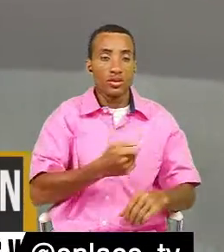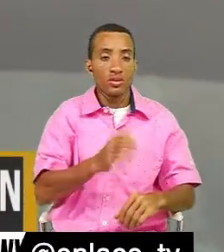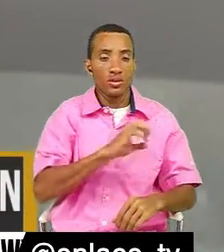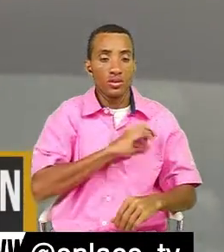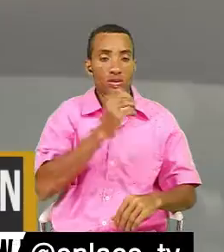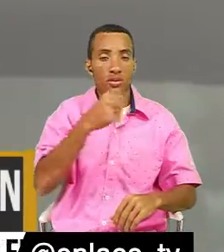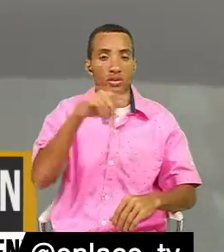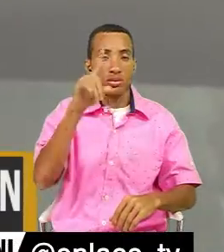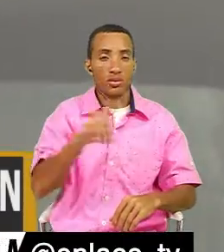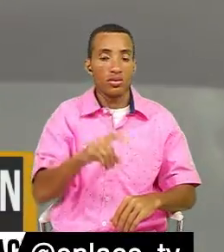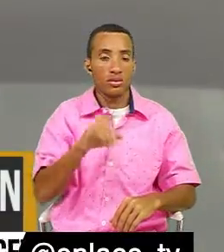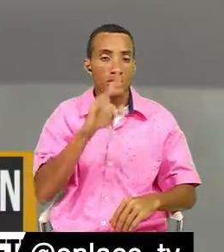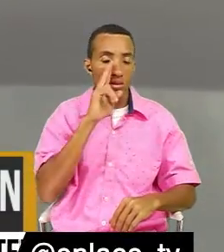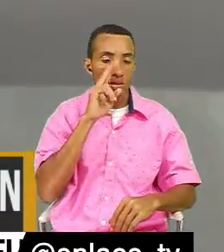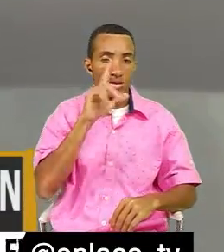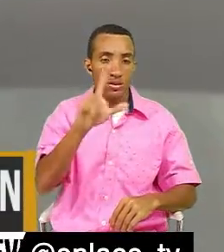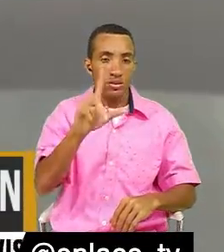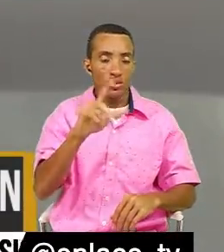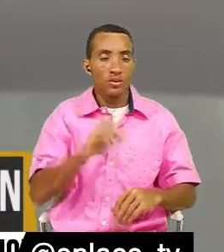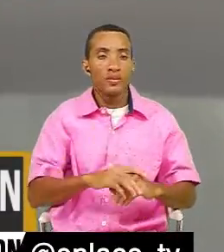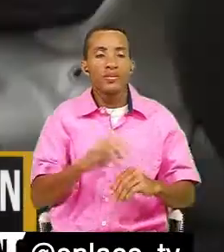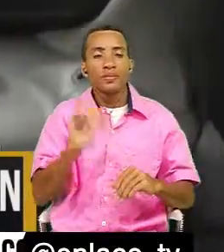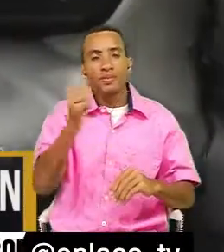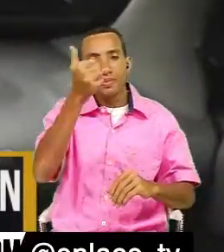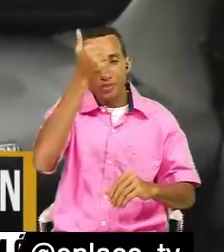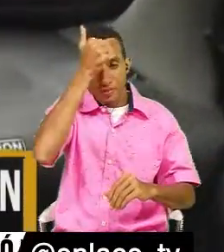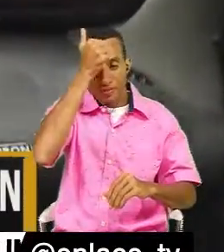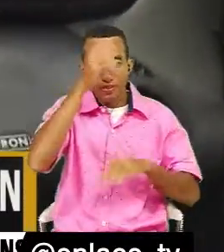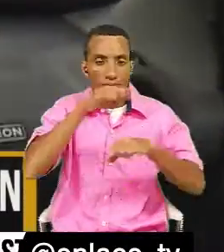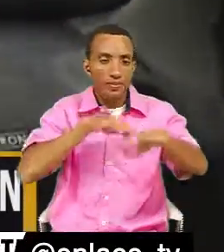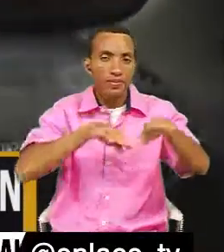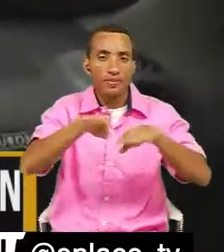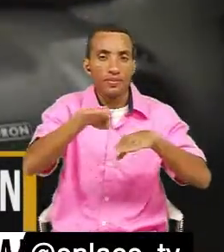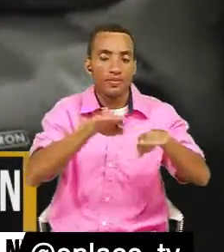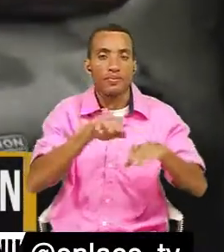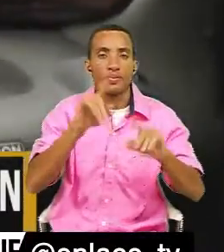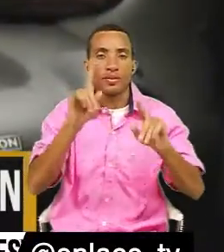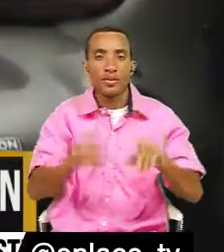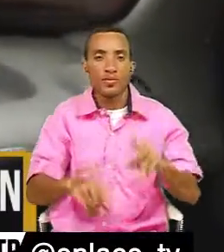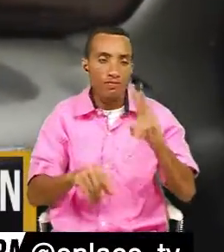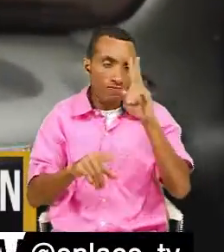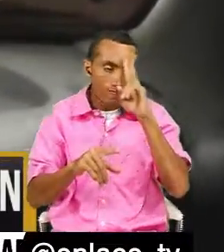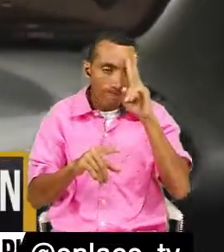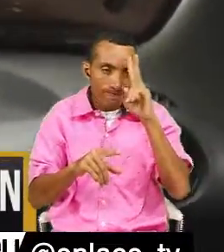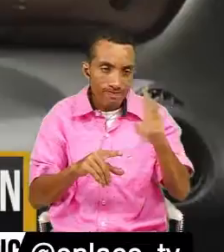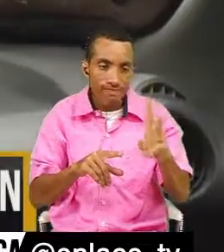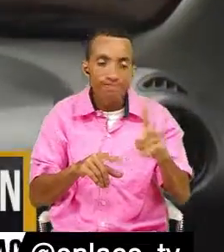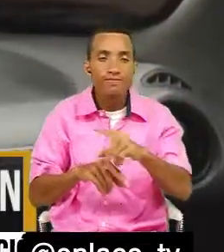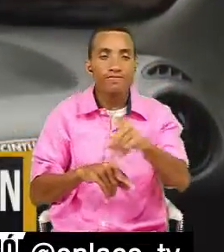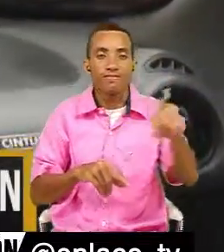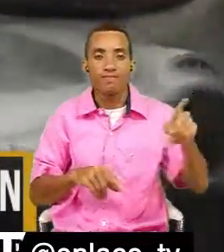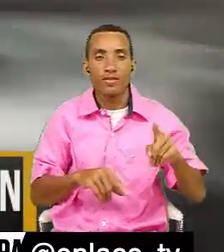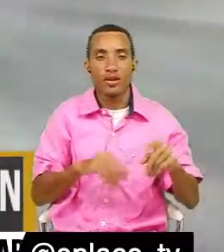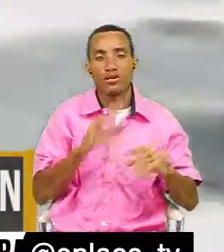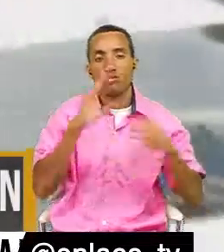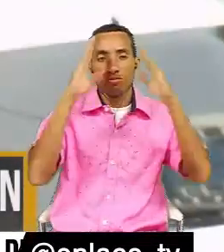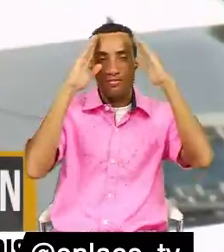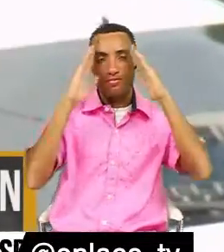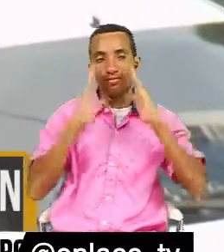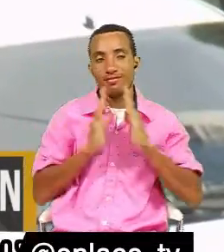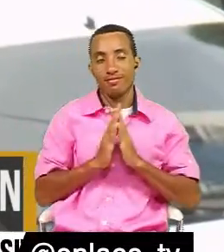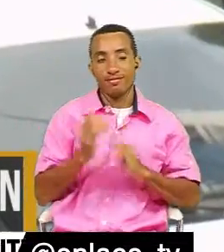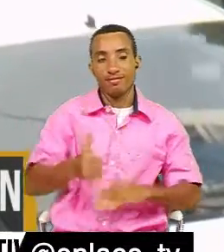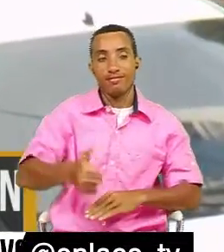caravana desde el Parque Camilo Torres por las principales calles de Barranca Bermeja para homenajear a como ellos lo denominan su patrona. Recursos son